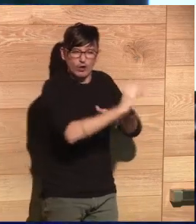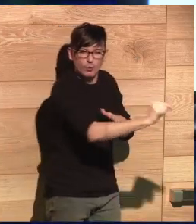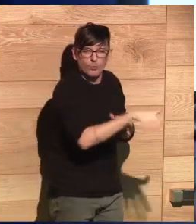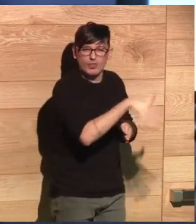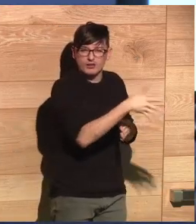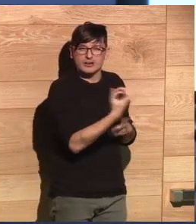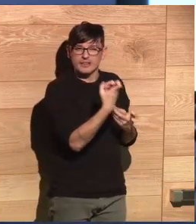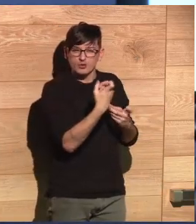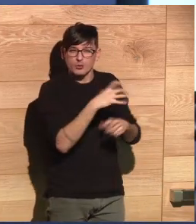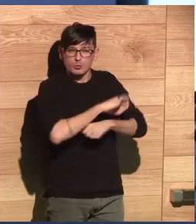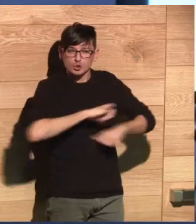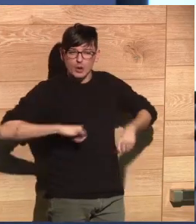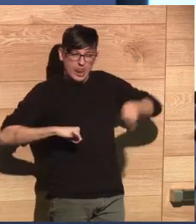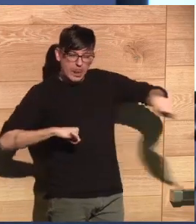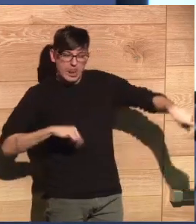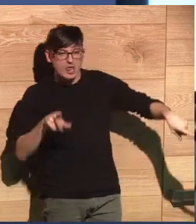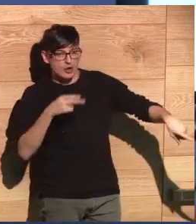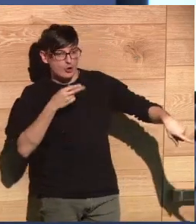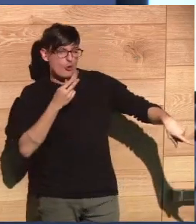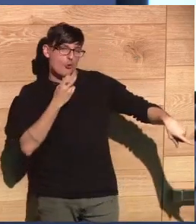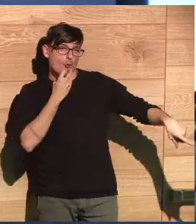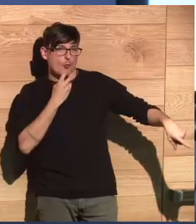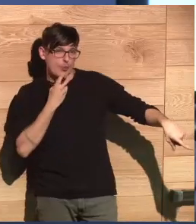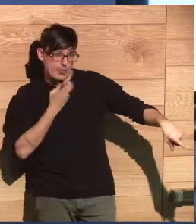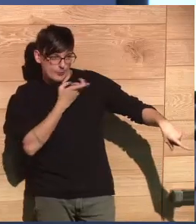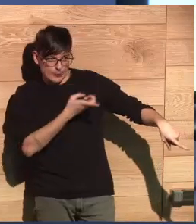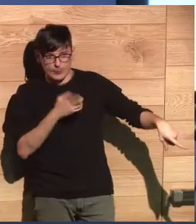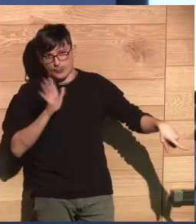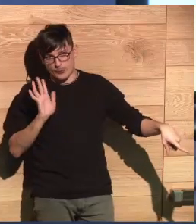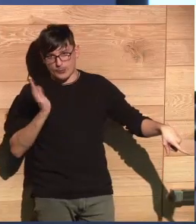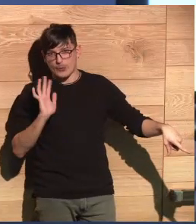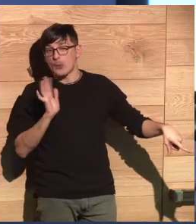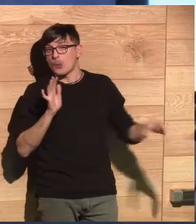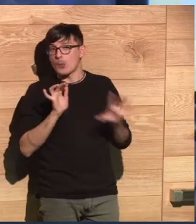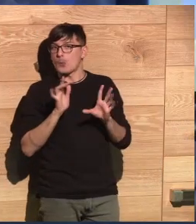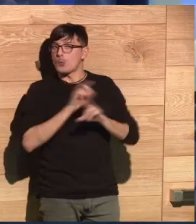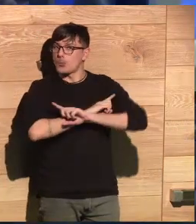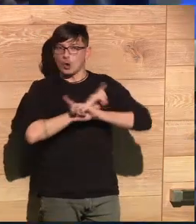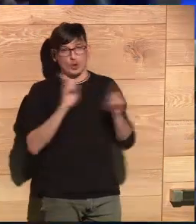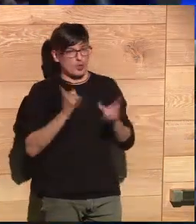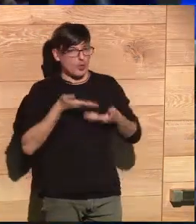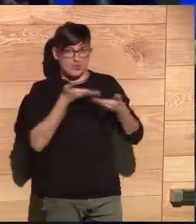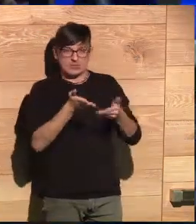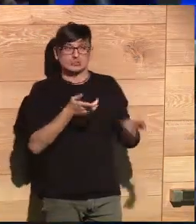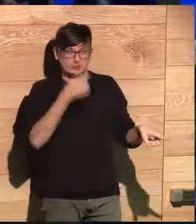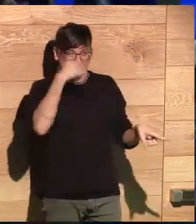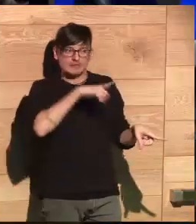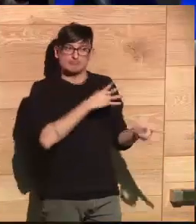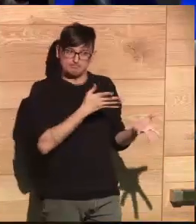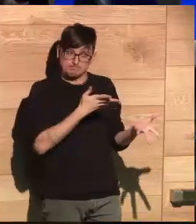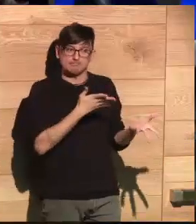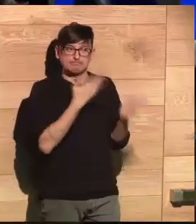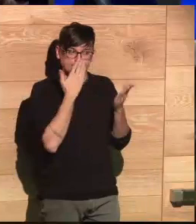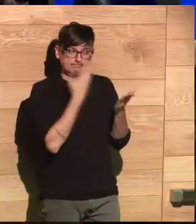Portugal. Es judío, está prohibido ayudarlo. Arriesgas la vida con esto, sé que te pido mucho.